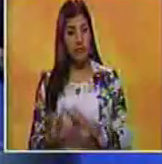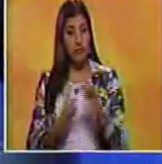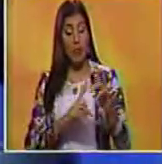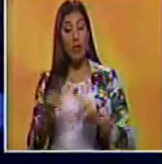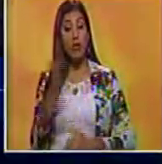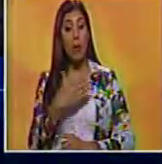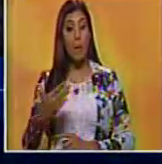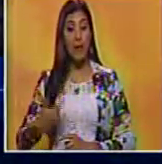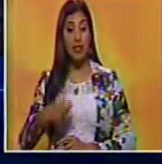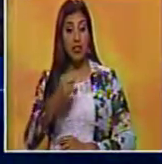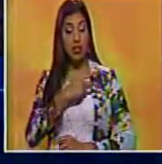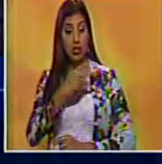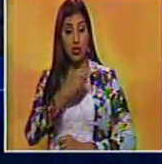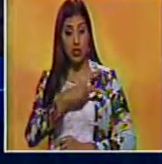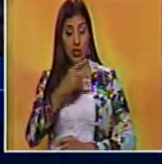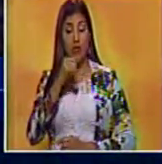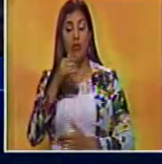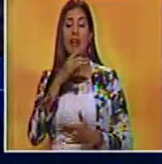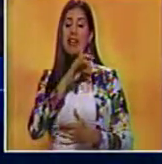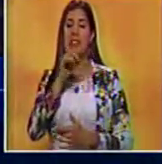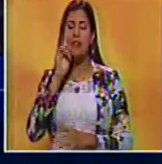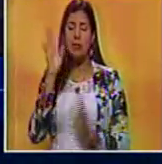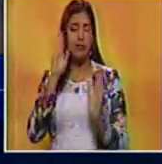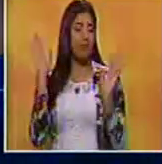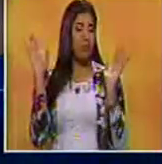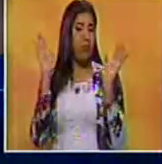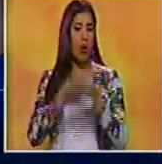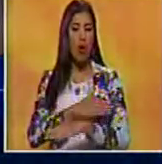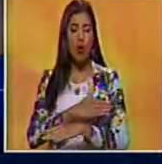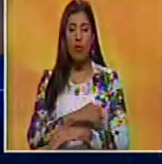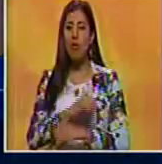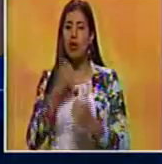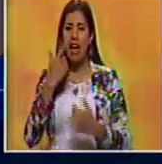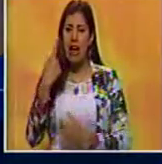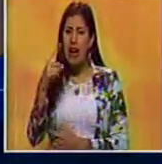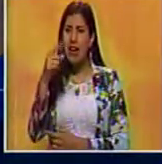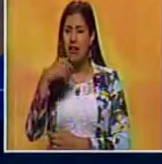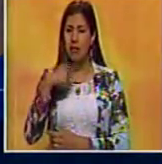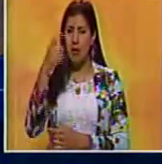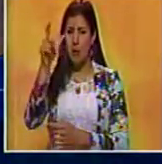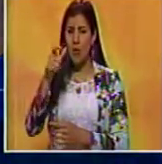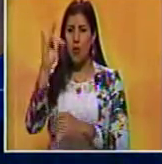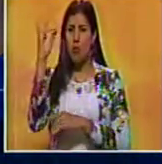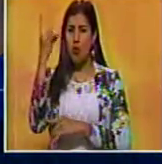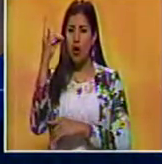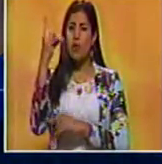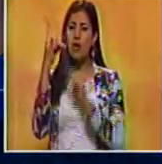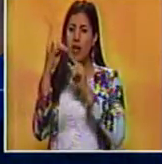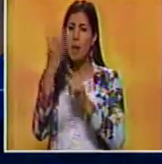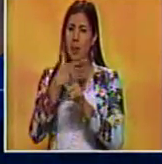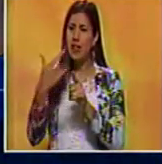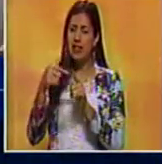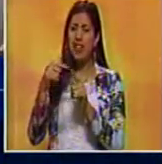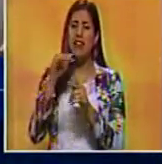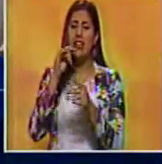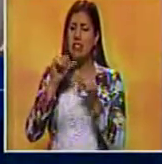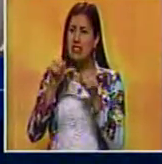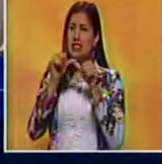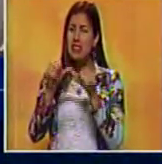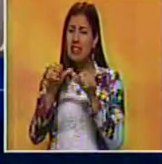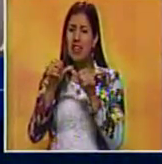El presidente de Chile, Sebastián Piñera, calificó de absurda la inexistencia de su homólogo de Bolivia, Evo Morales, de